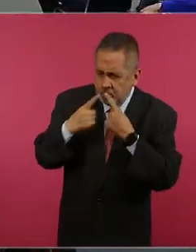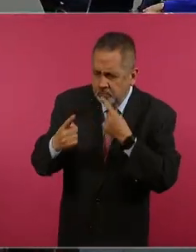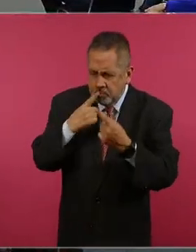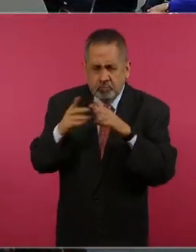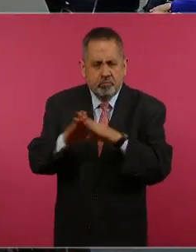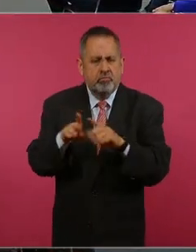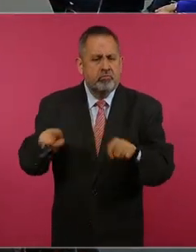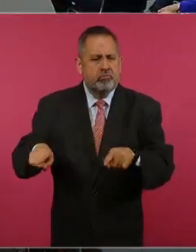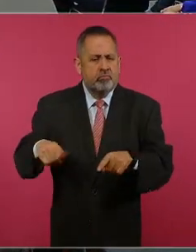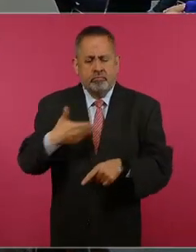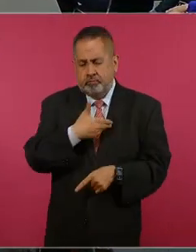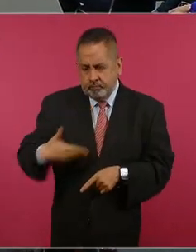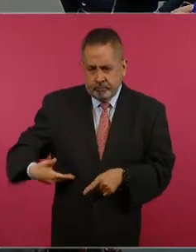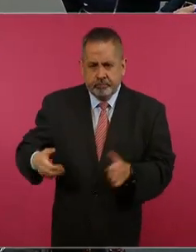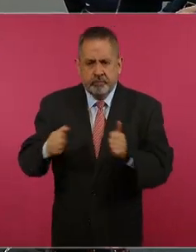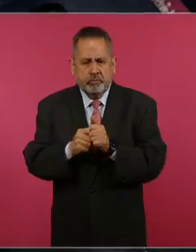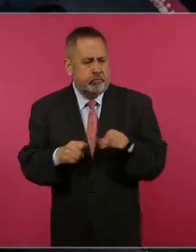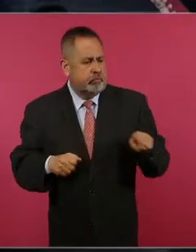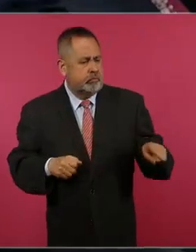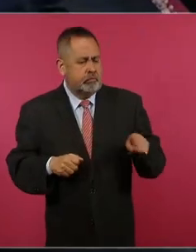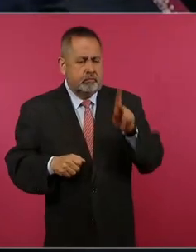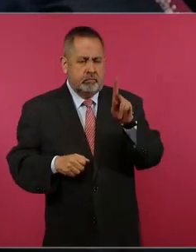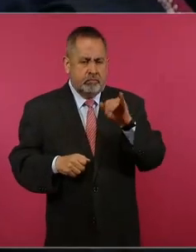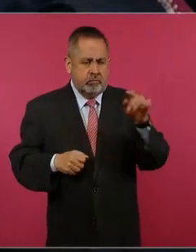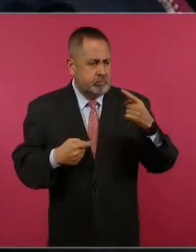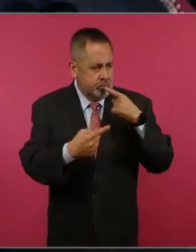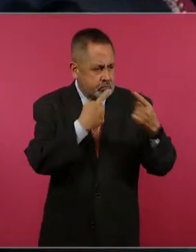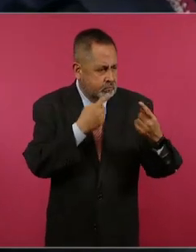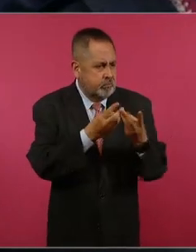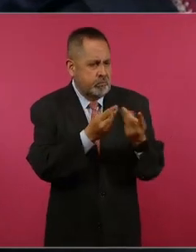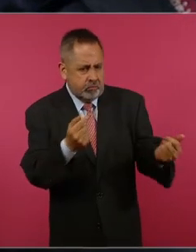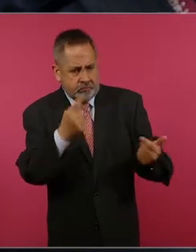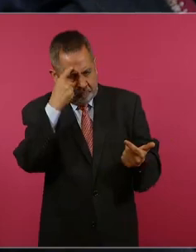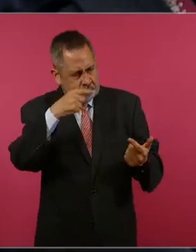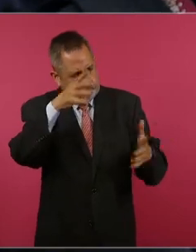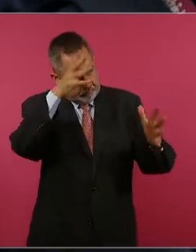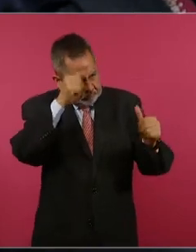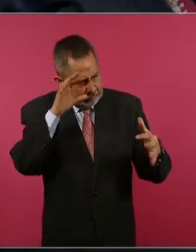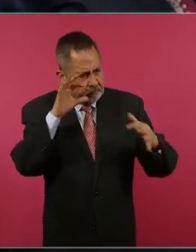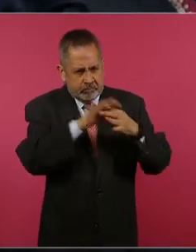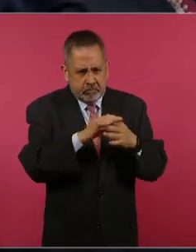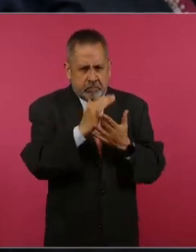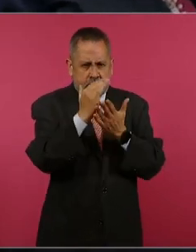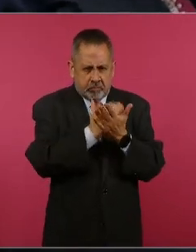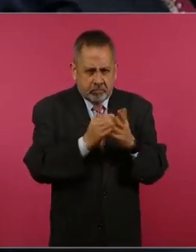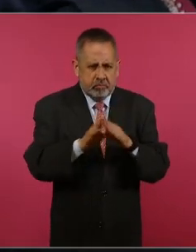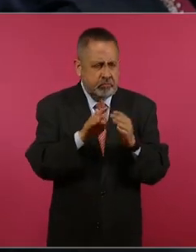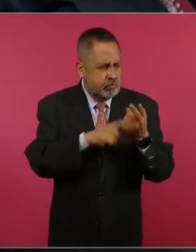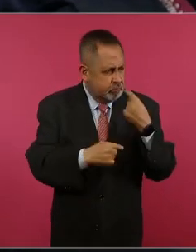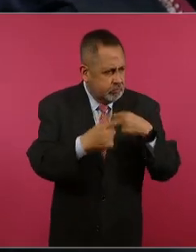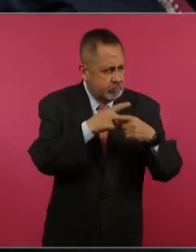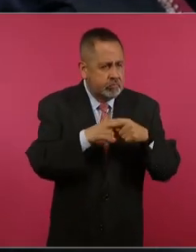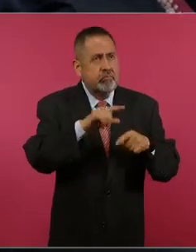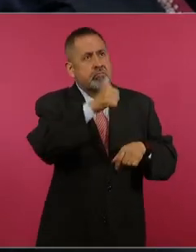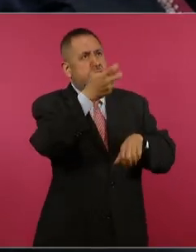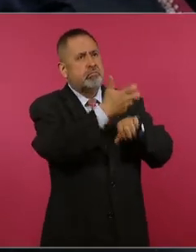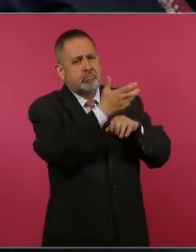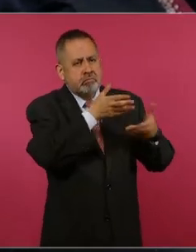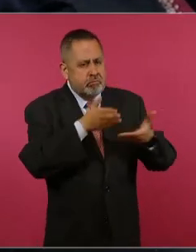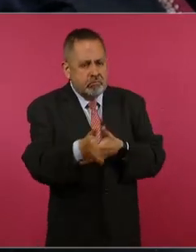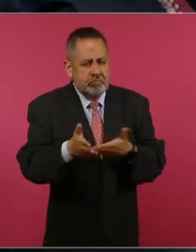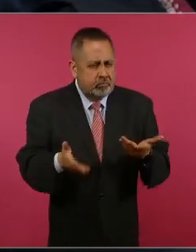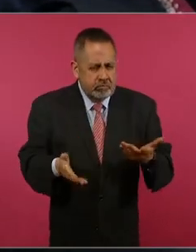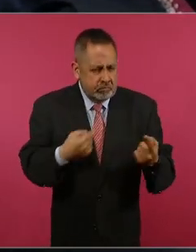Ejecutivo con el Judicial, con el Poder Judicial, para poder tener pues un acuerdo en torno a este tipo de situaciones que vienen del exterior, como usted lo